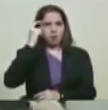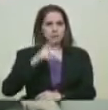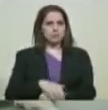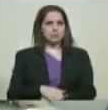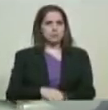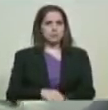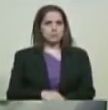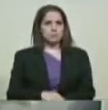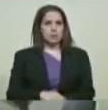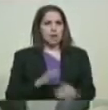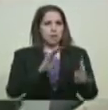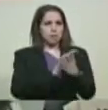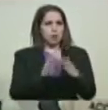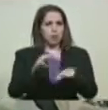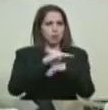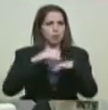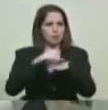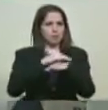compañero ministro